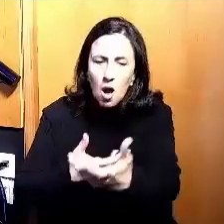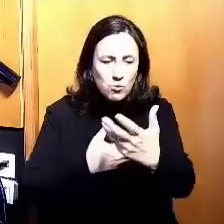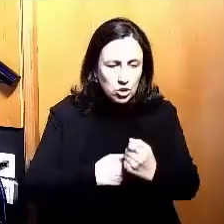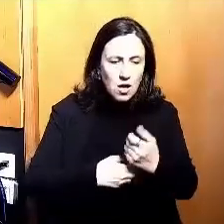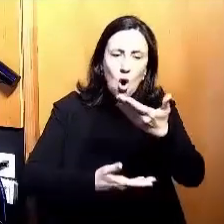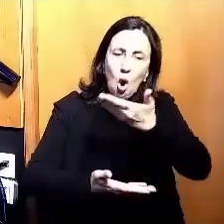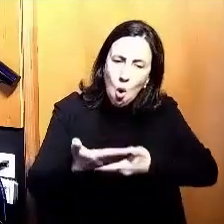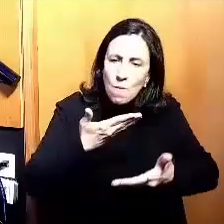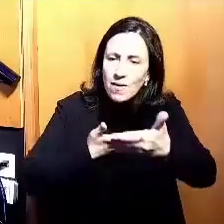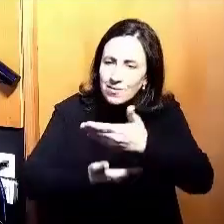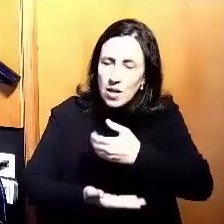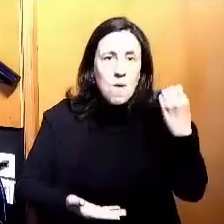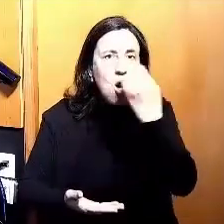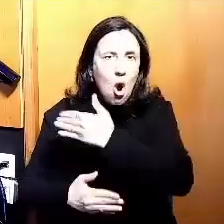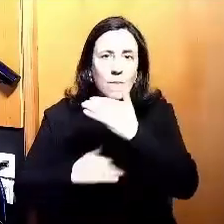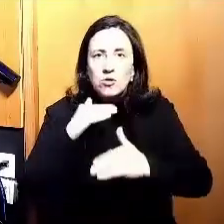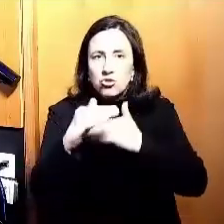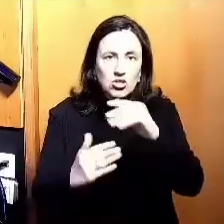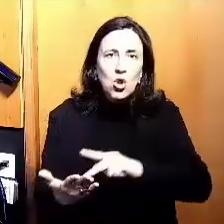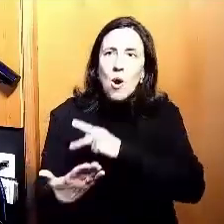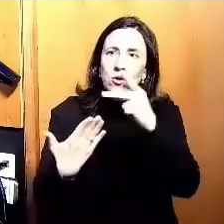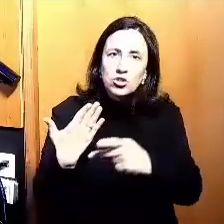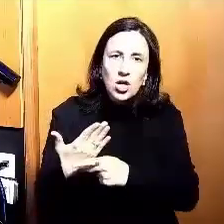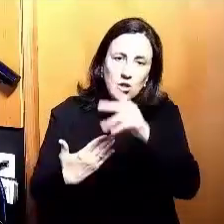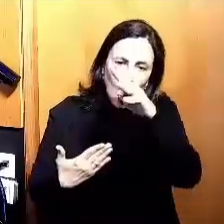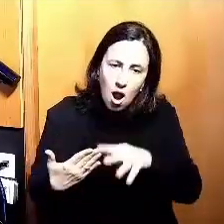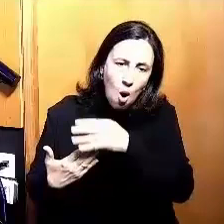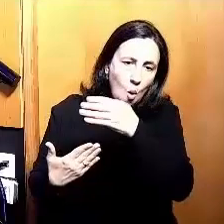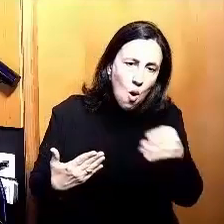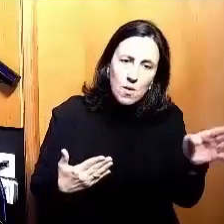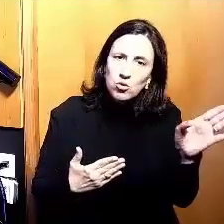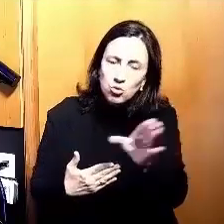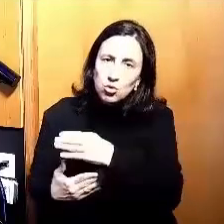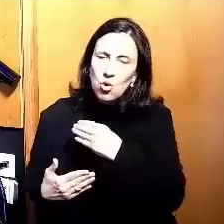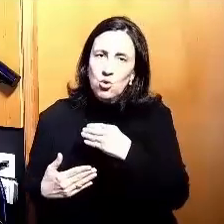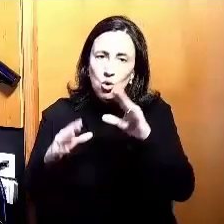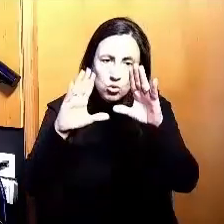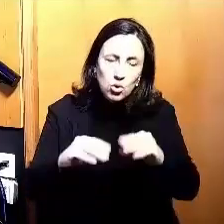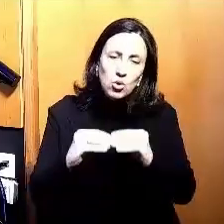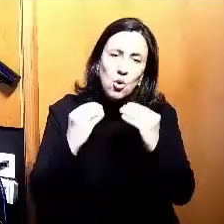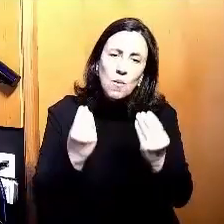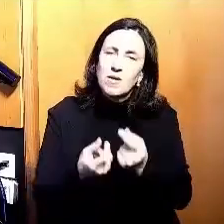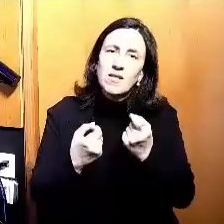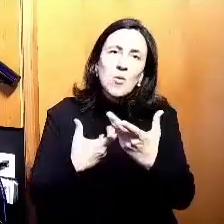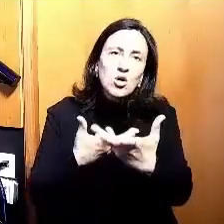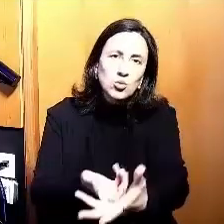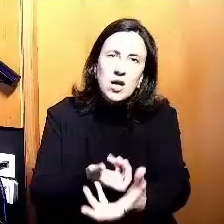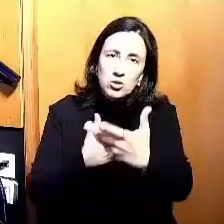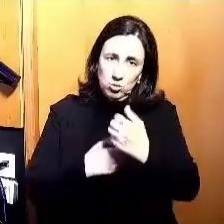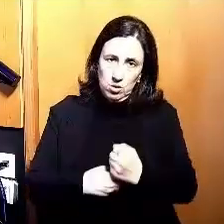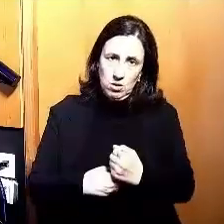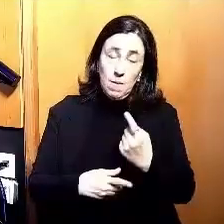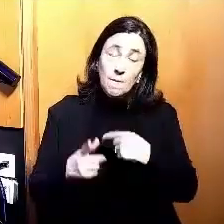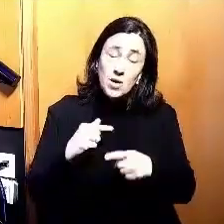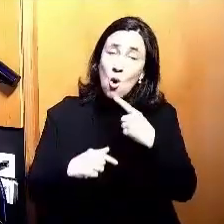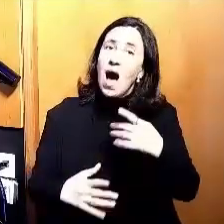de ir mejorando los procesos, los proyectos, los portales, etcétera. Pero creo que todavía hay muchísimo